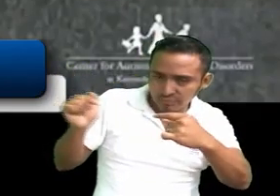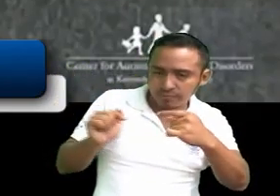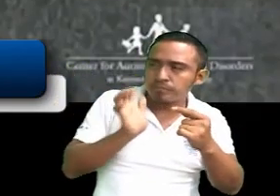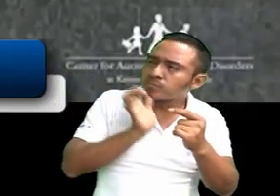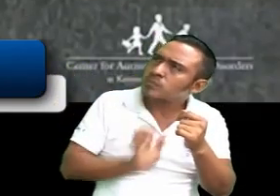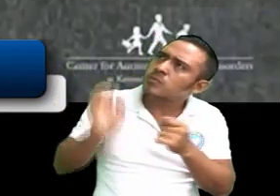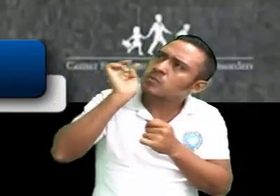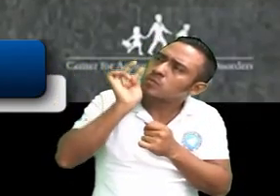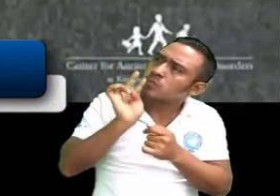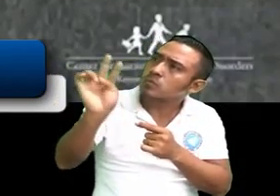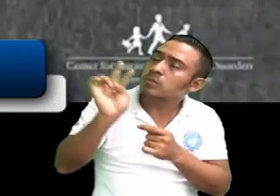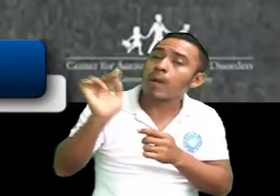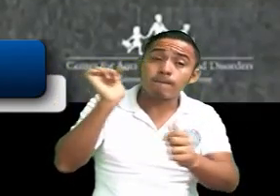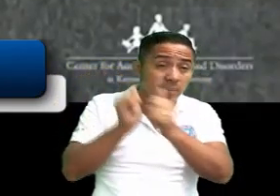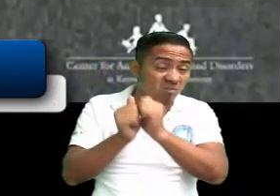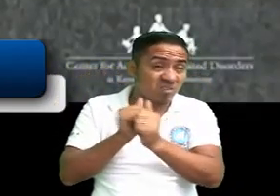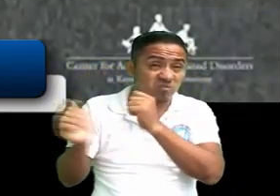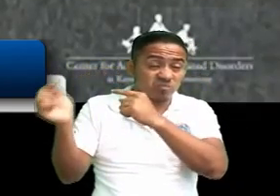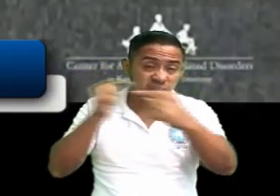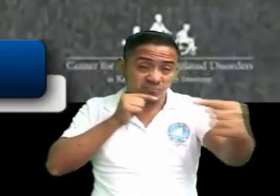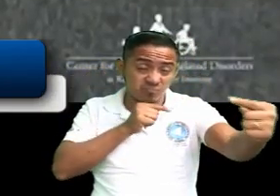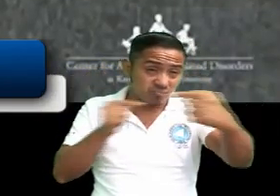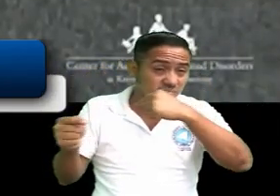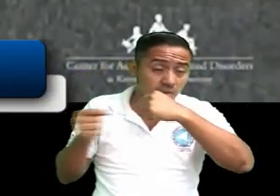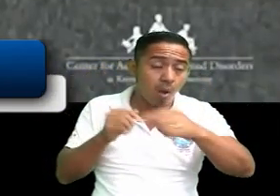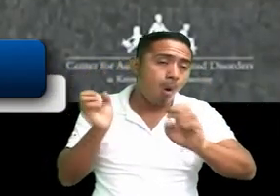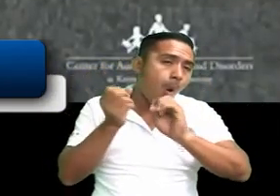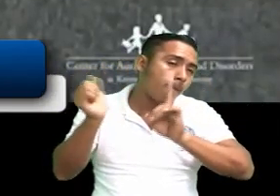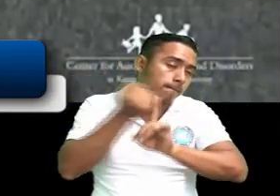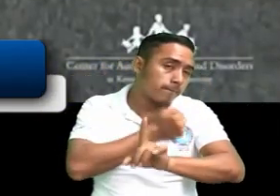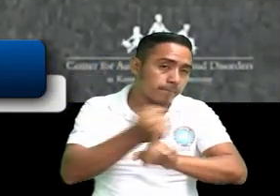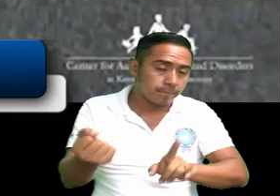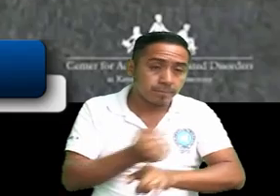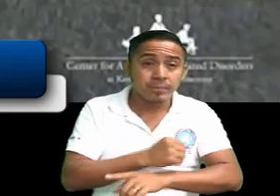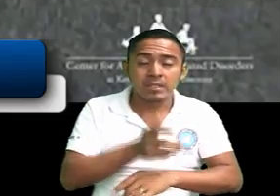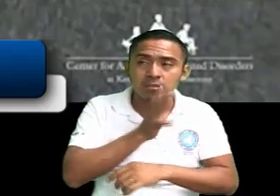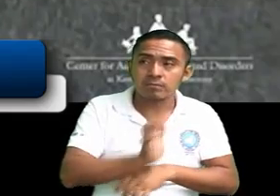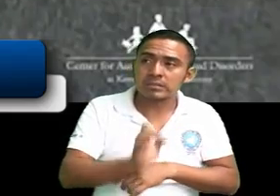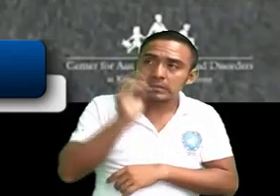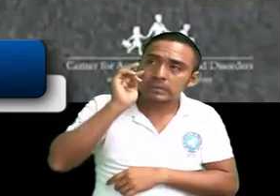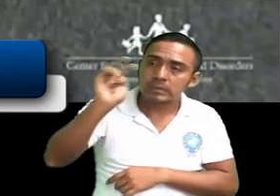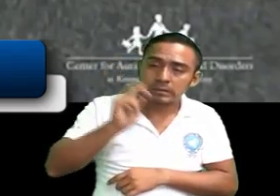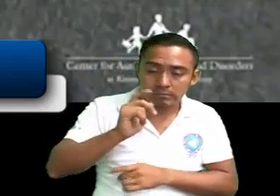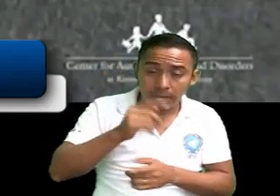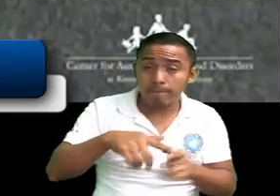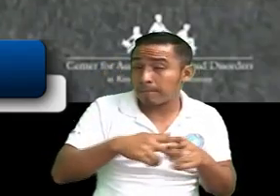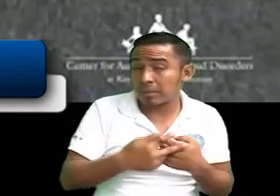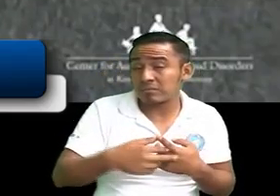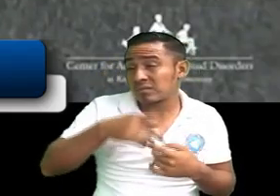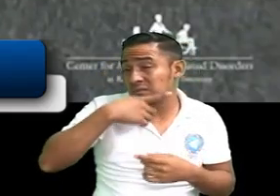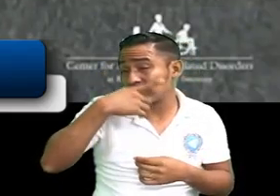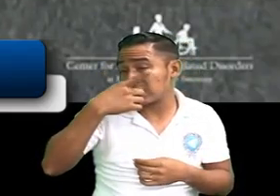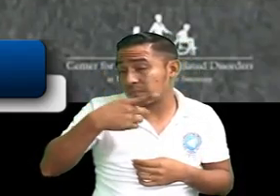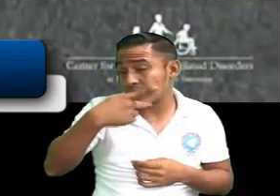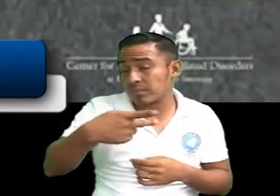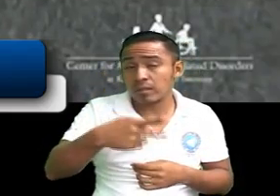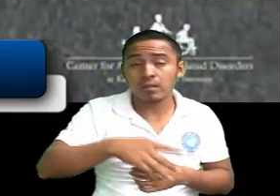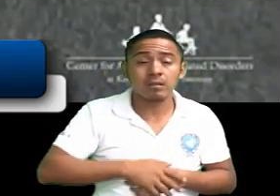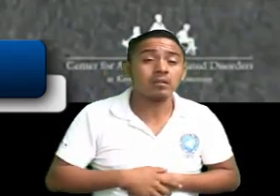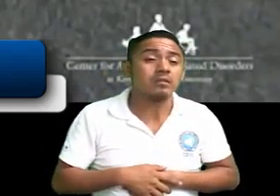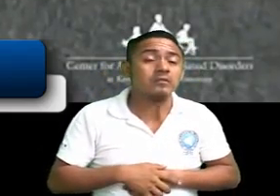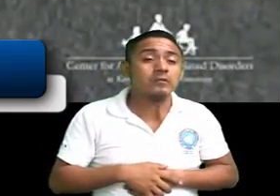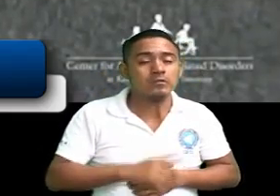que llevarlo al médico. Hay otro caso también que dice la literatura, licenciada, que los conflictos en la familia, es